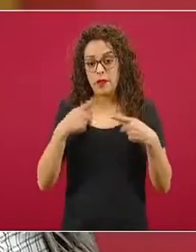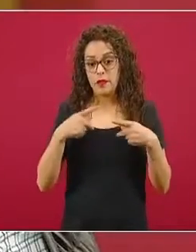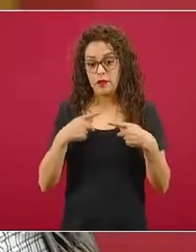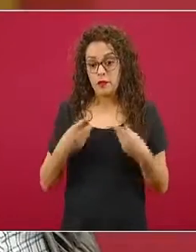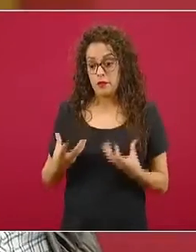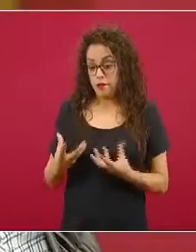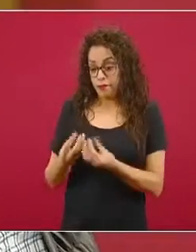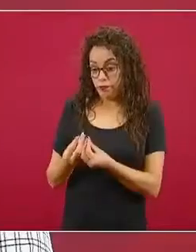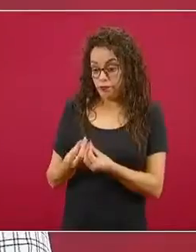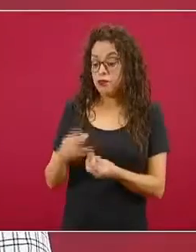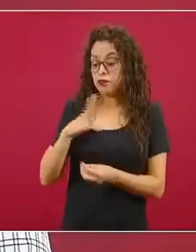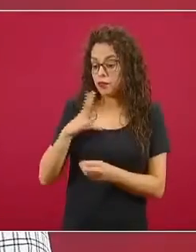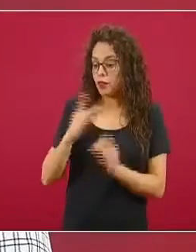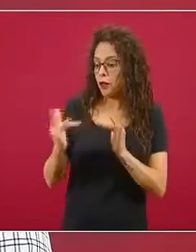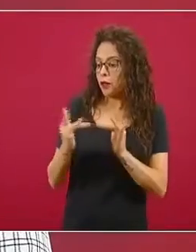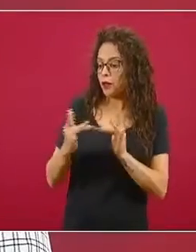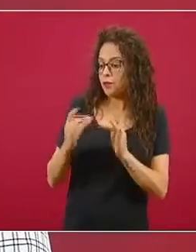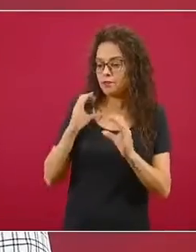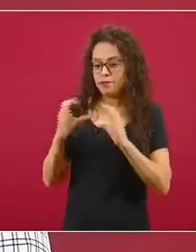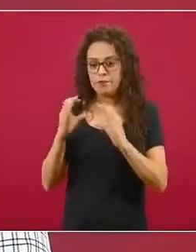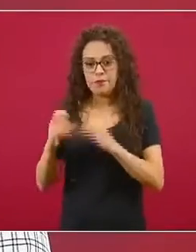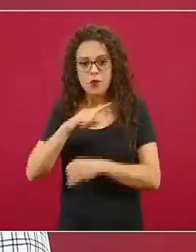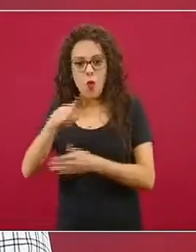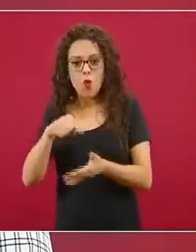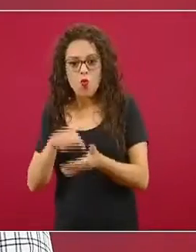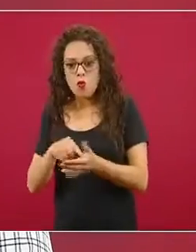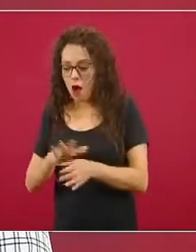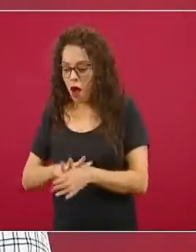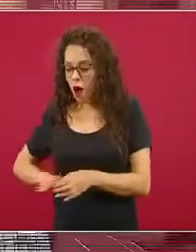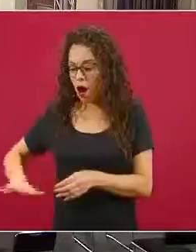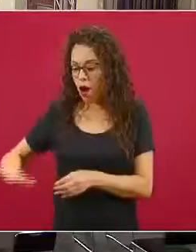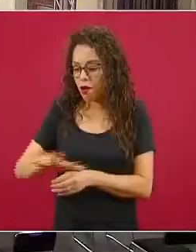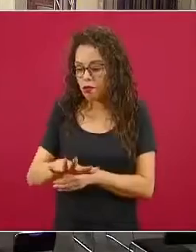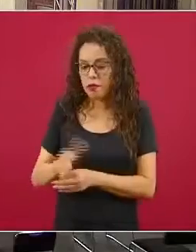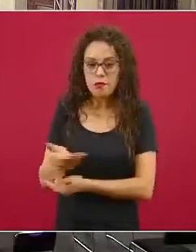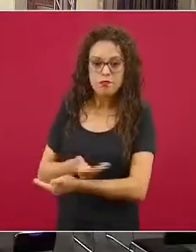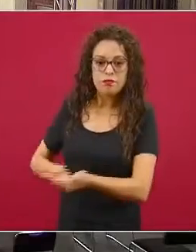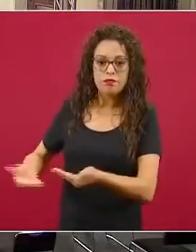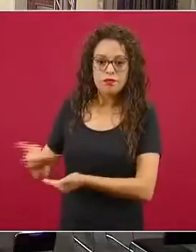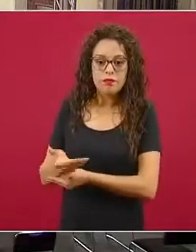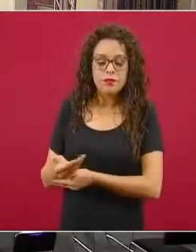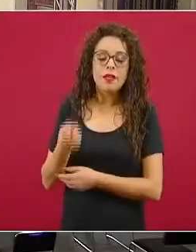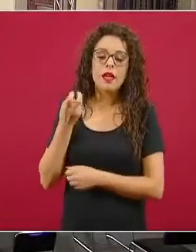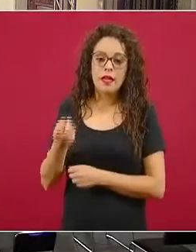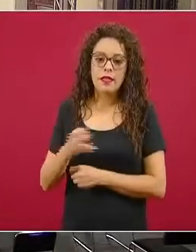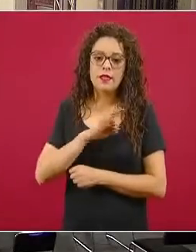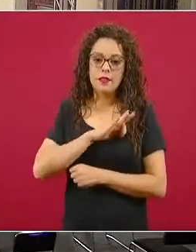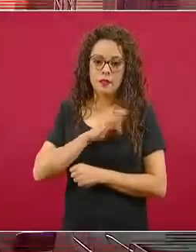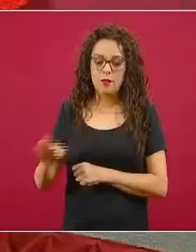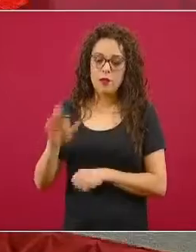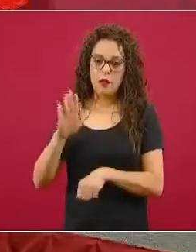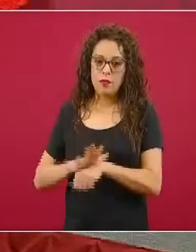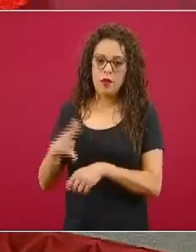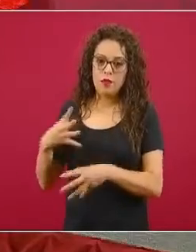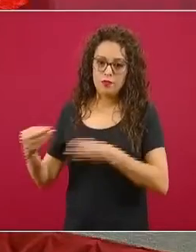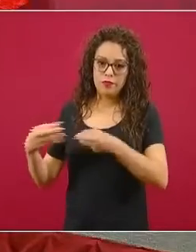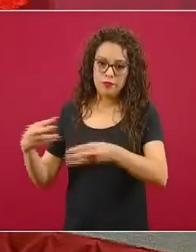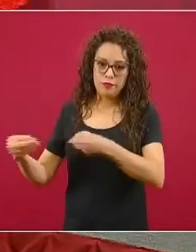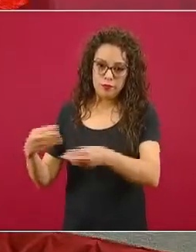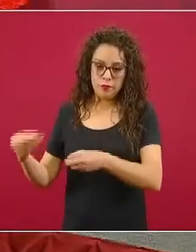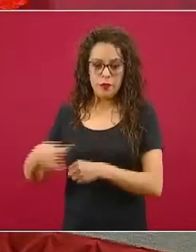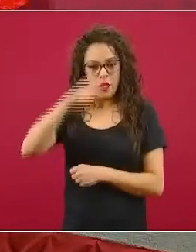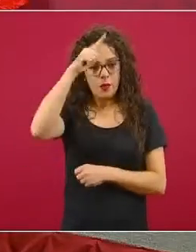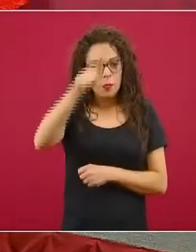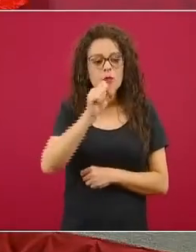lógicamente al estar interactuando entre ellas en un mismo espacio llevan a este tipo de situaciones. Ya veíamos otros lugares